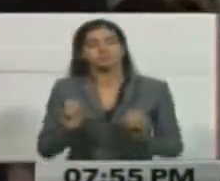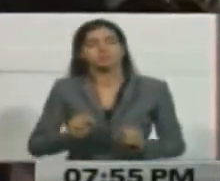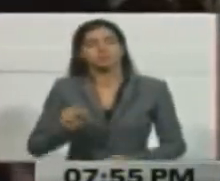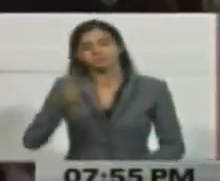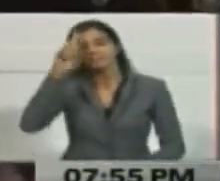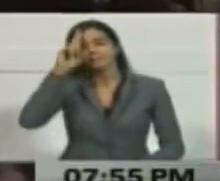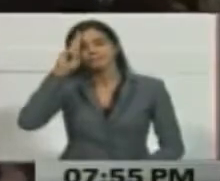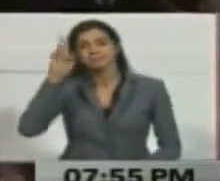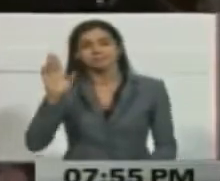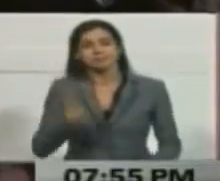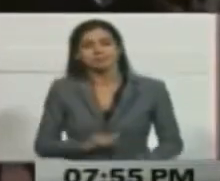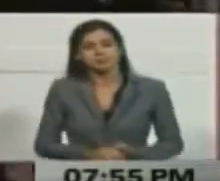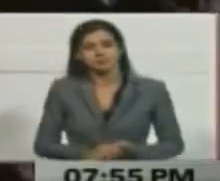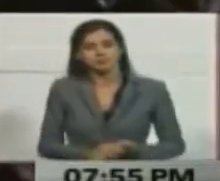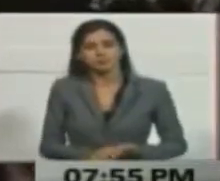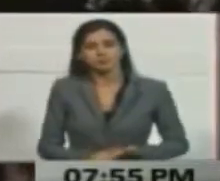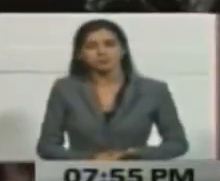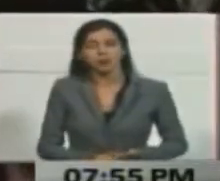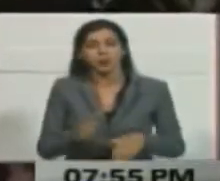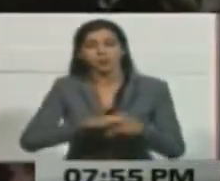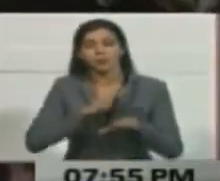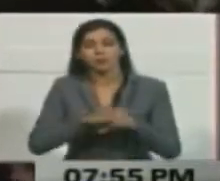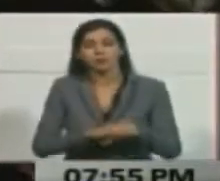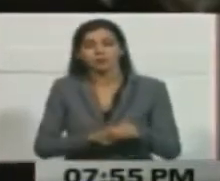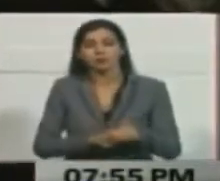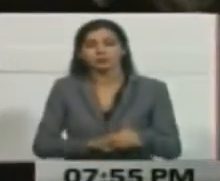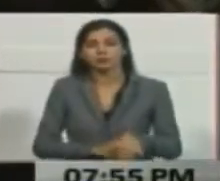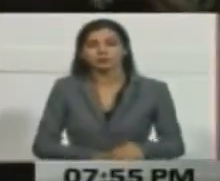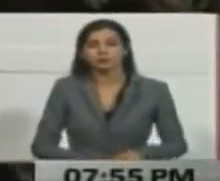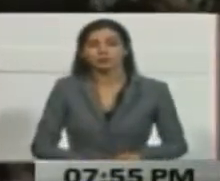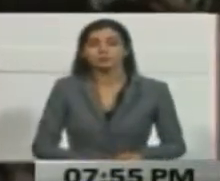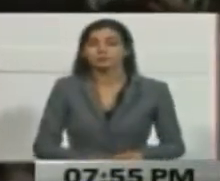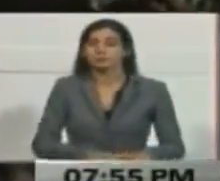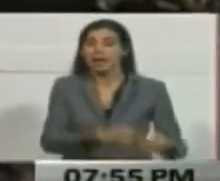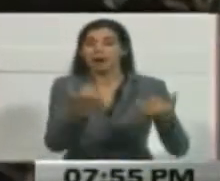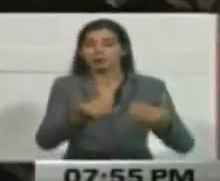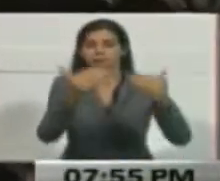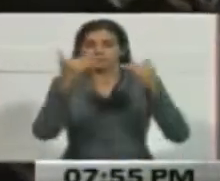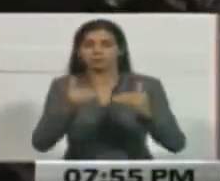lógicamente, porque ahí voy al segundo tema.